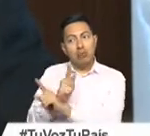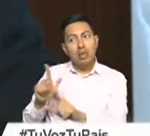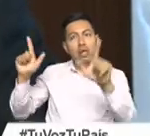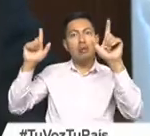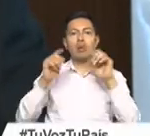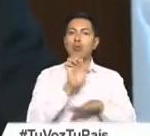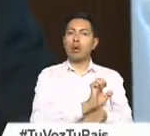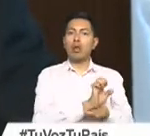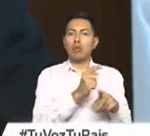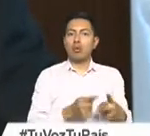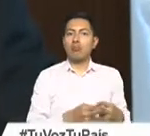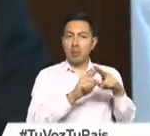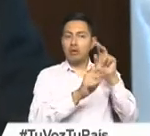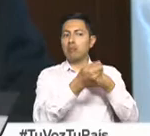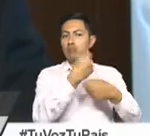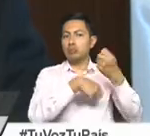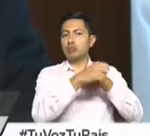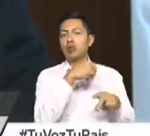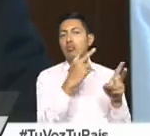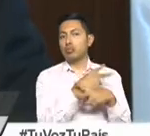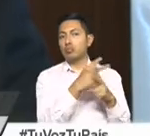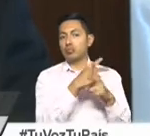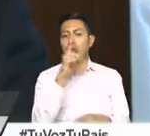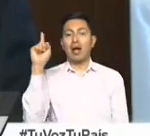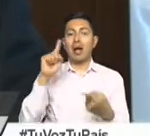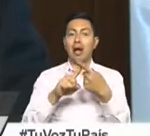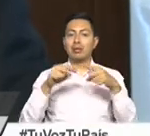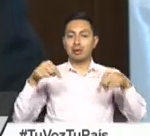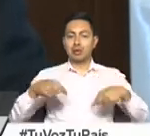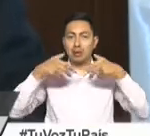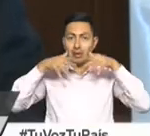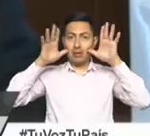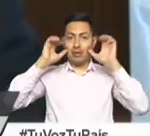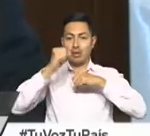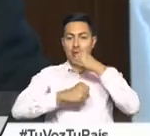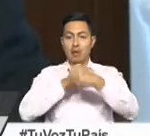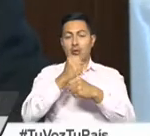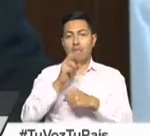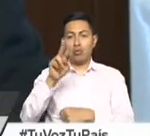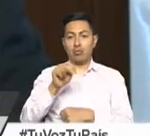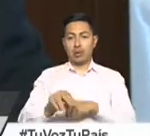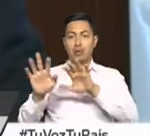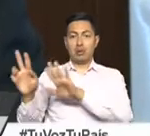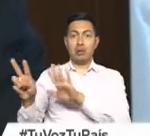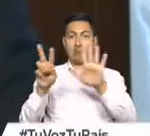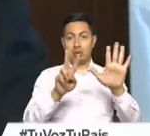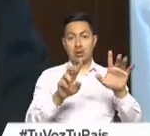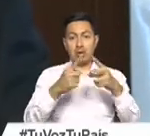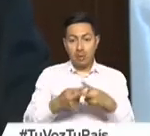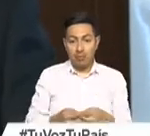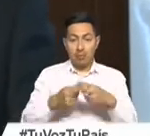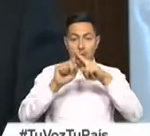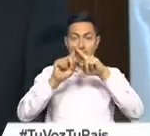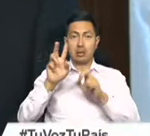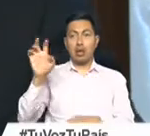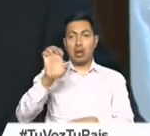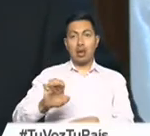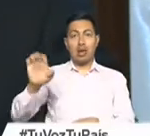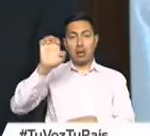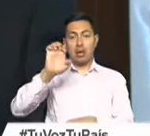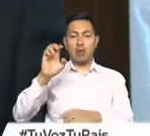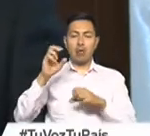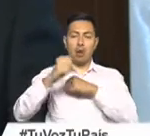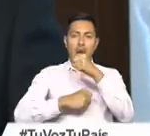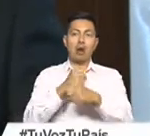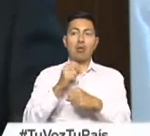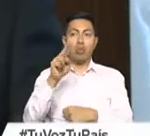producción hasta fin de año y entrado el primer trimestre del año que viene para cumplir con las metas que se